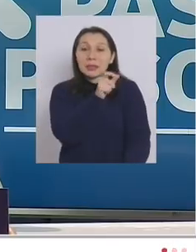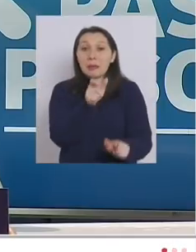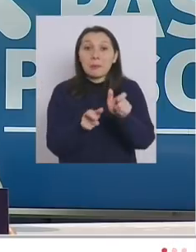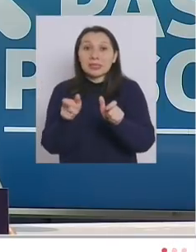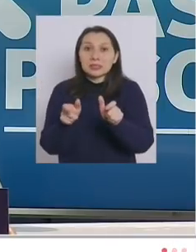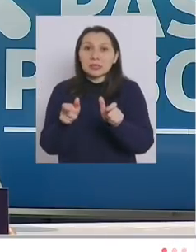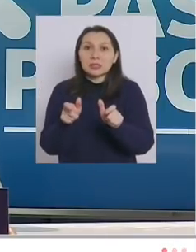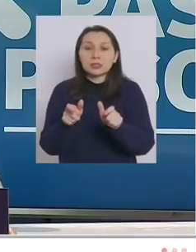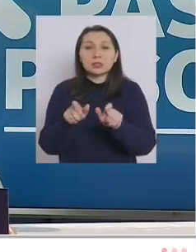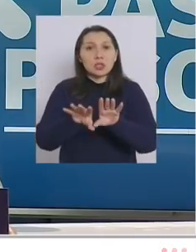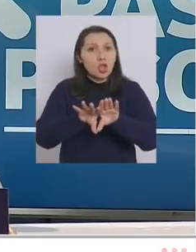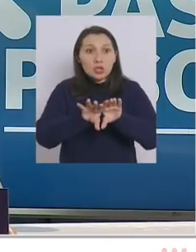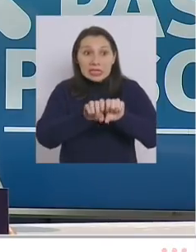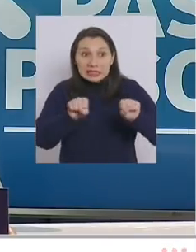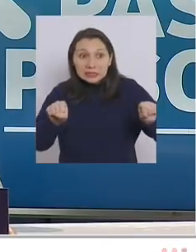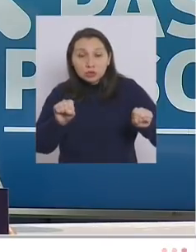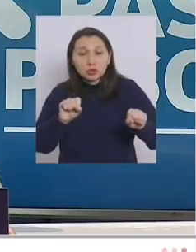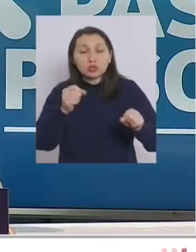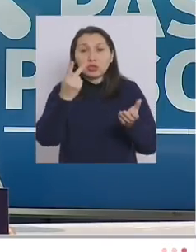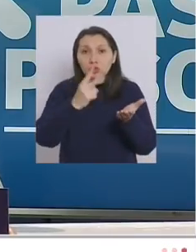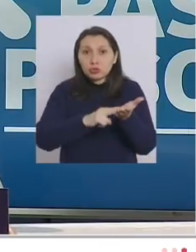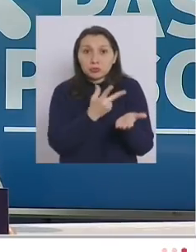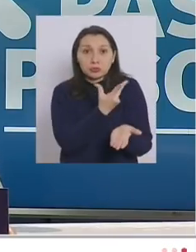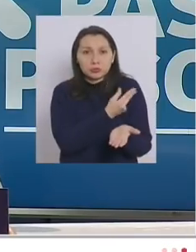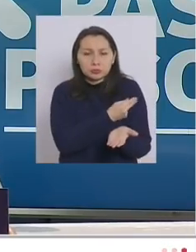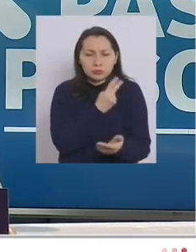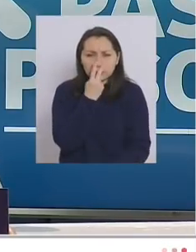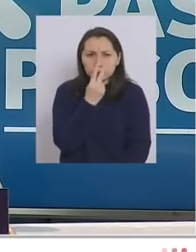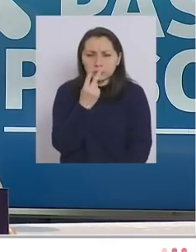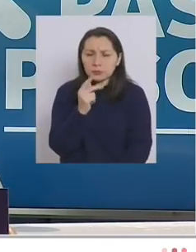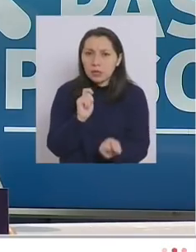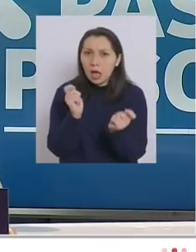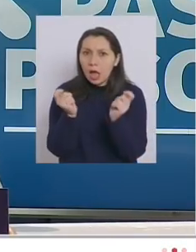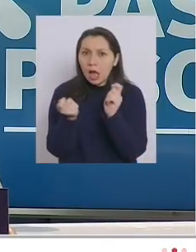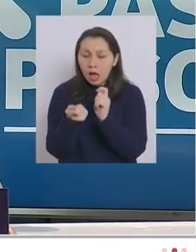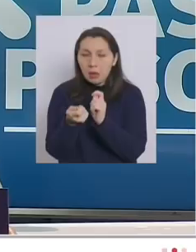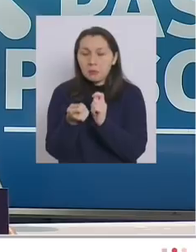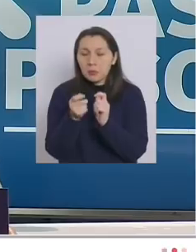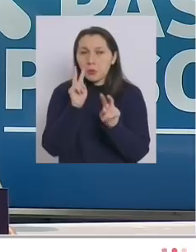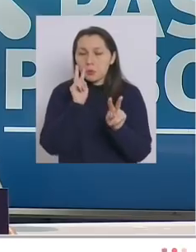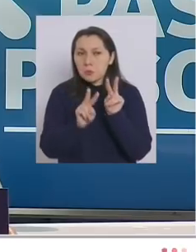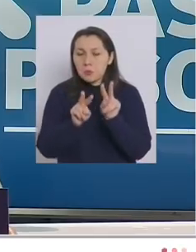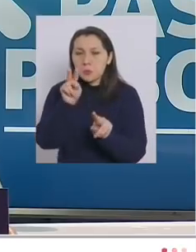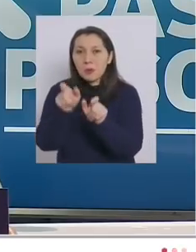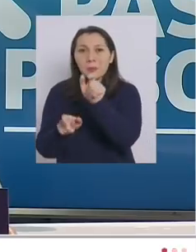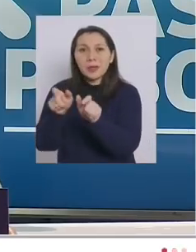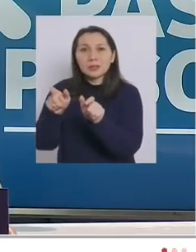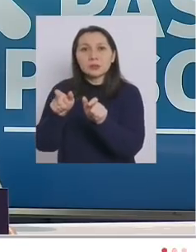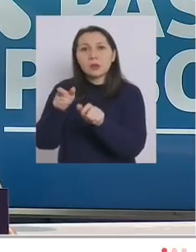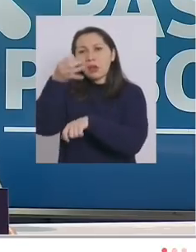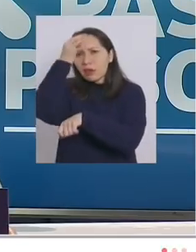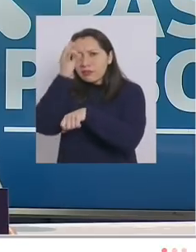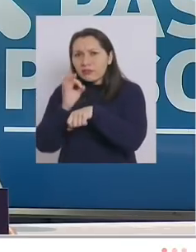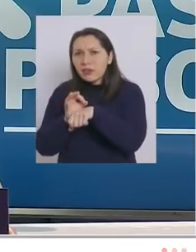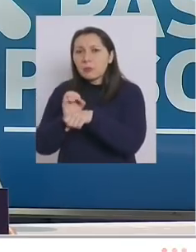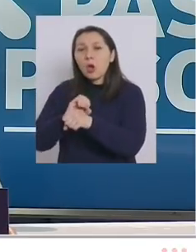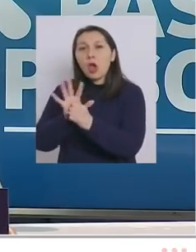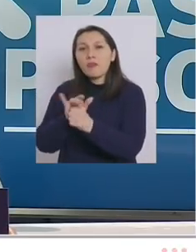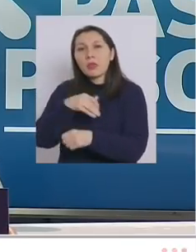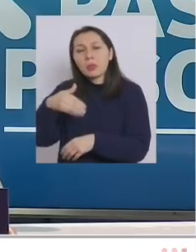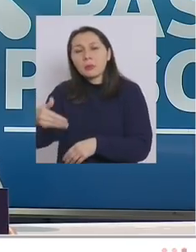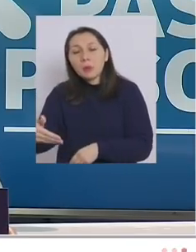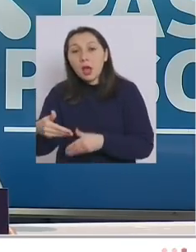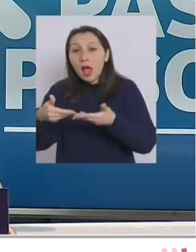estaba completamente inmunizada, fuimos observando un cambio notable en las personas que se enfermaban de COVID